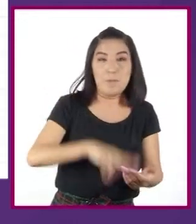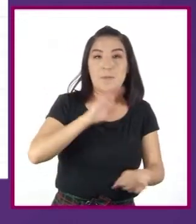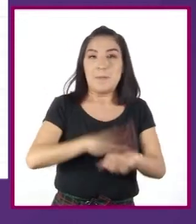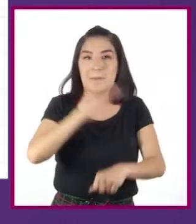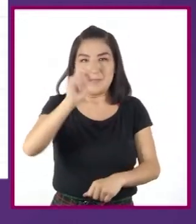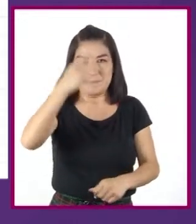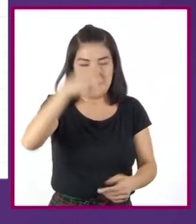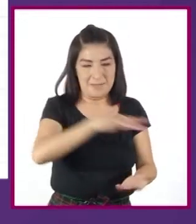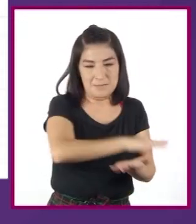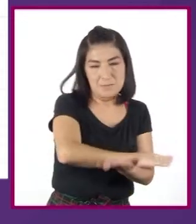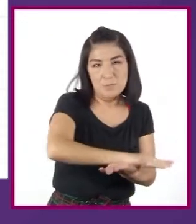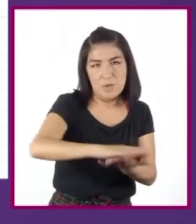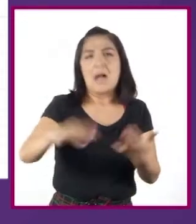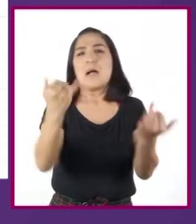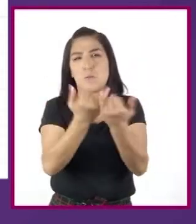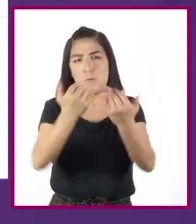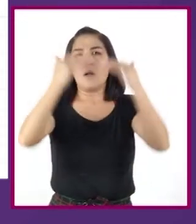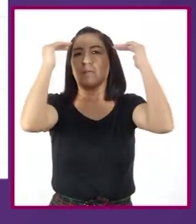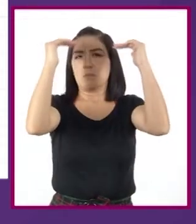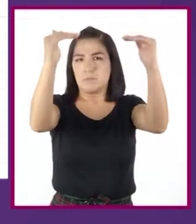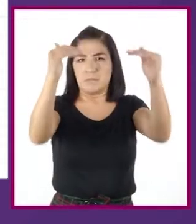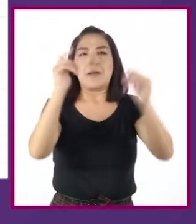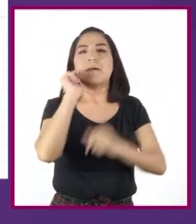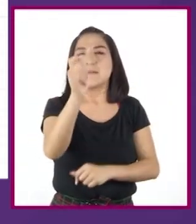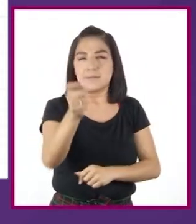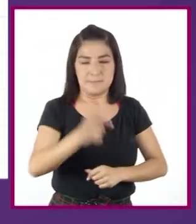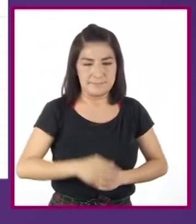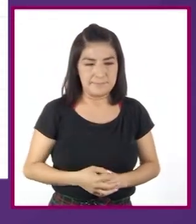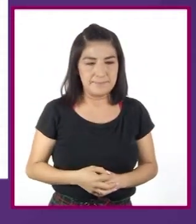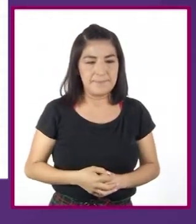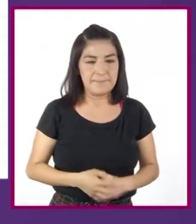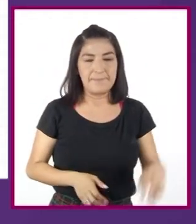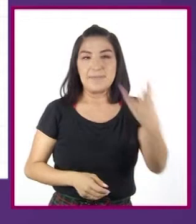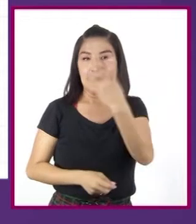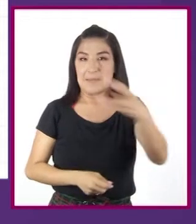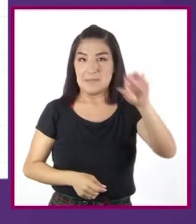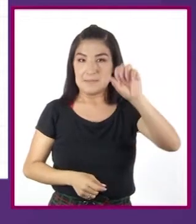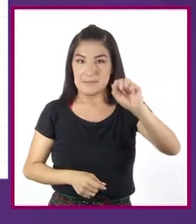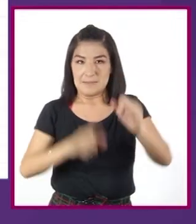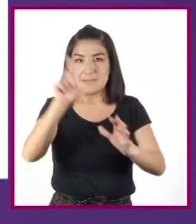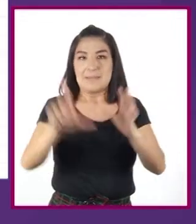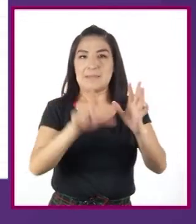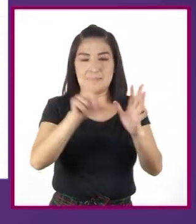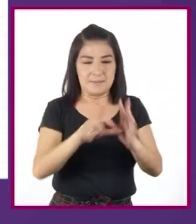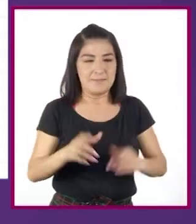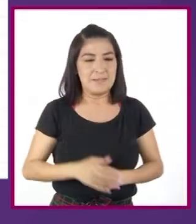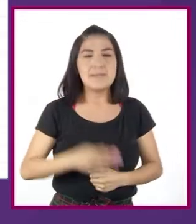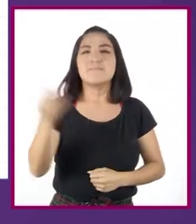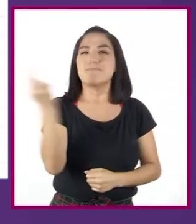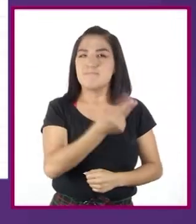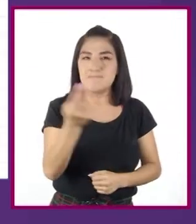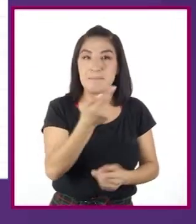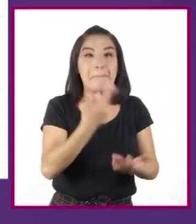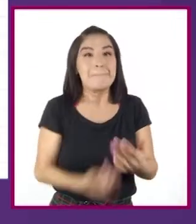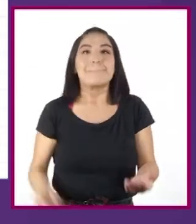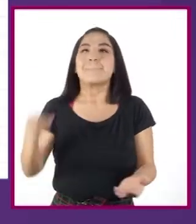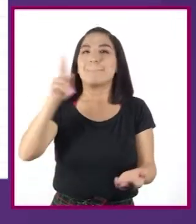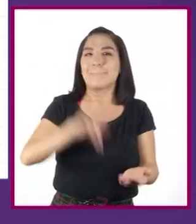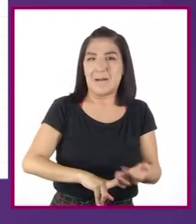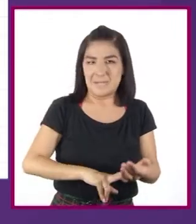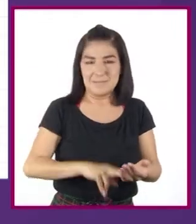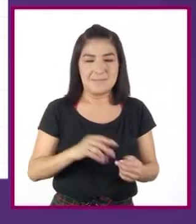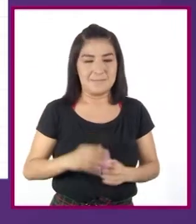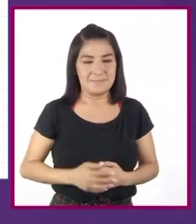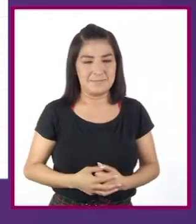y pisos que el indicado en la tabla, es decir, 360 litros, es necesario duplicar cada